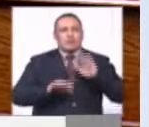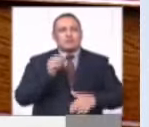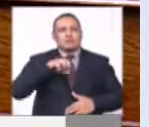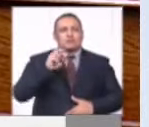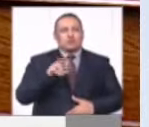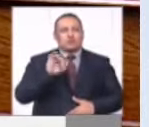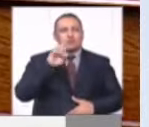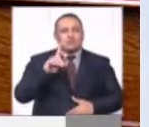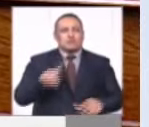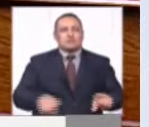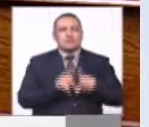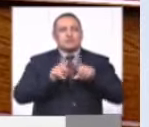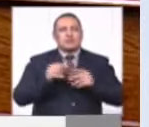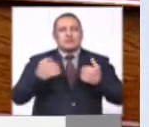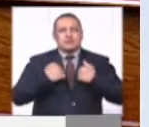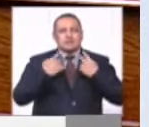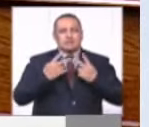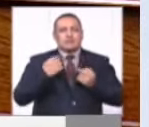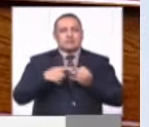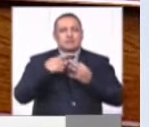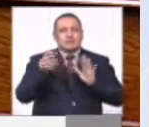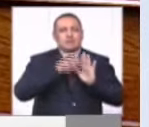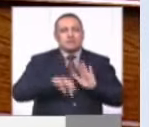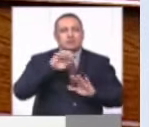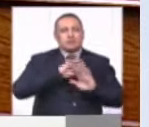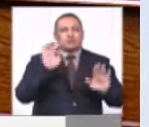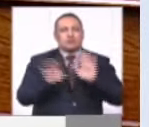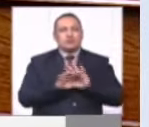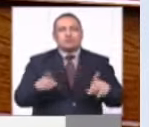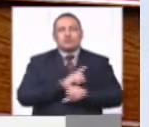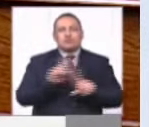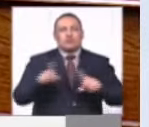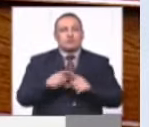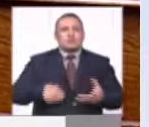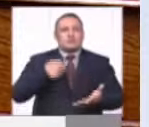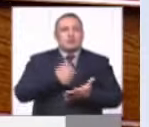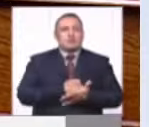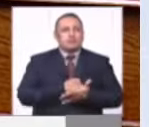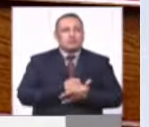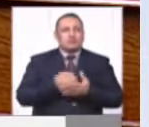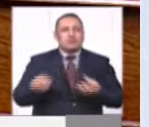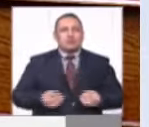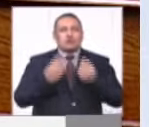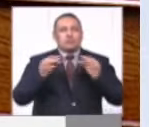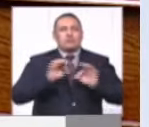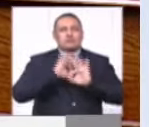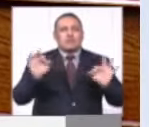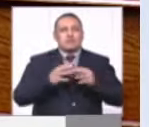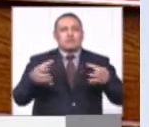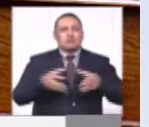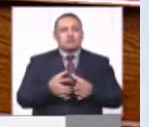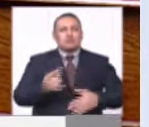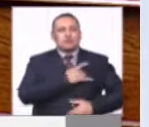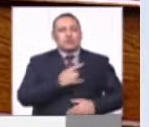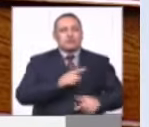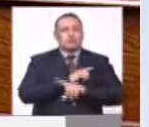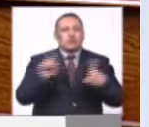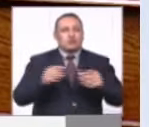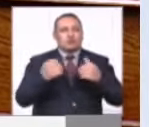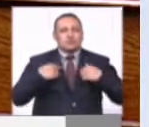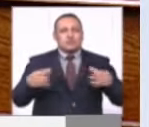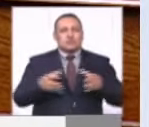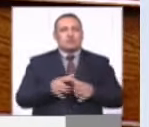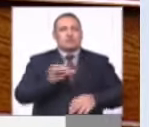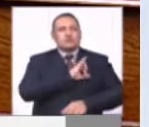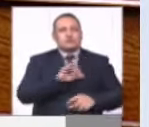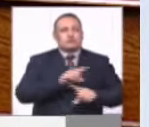PRONIET para que le den aptitud a los proyectos, sin embargo, no hay financiamiento. Ninguna universidad, ningún